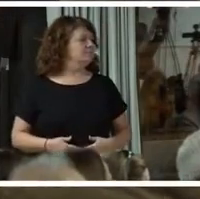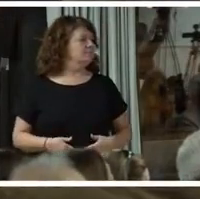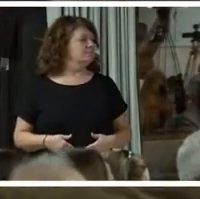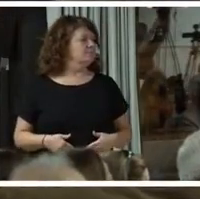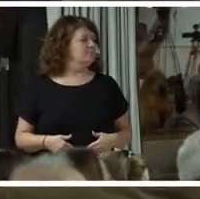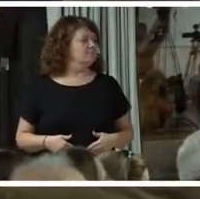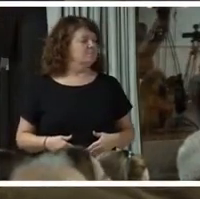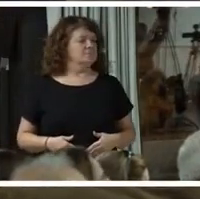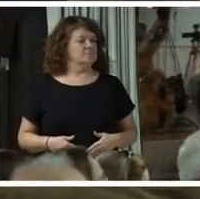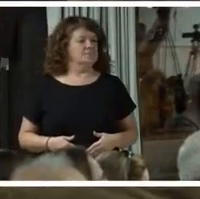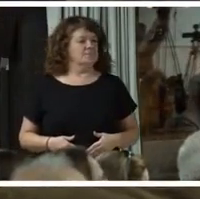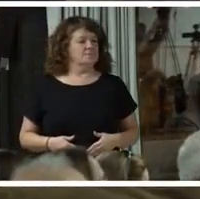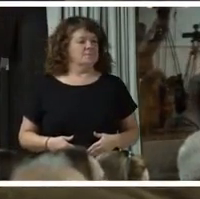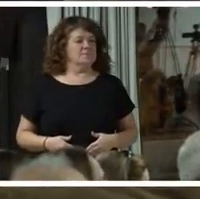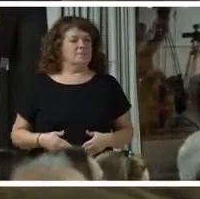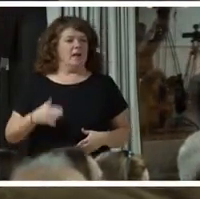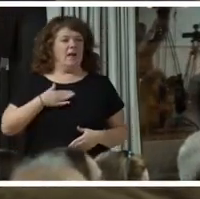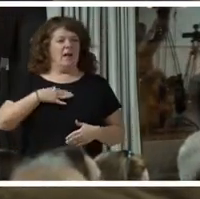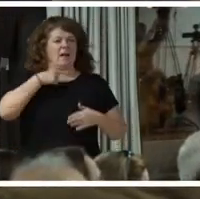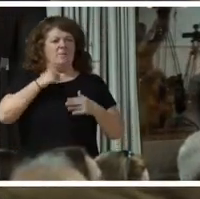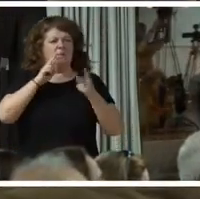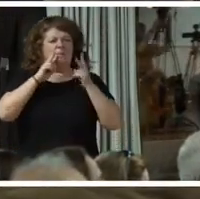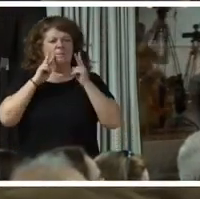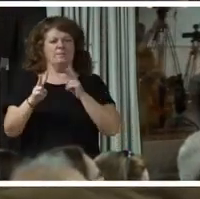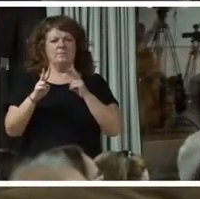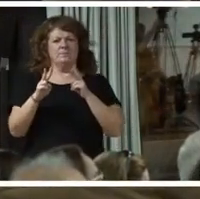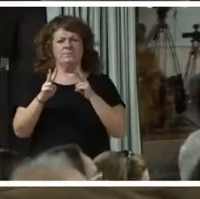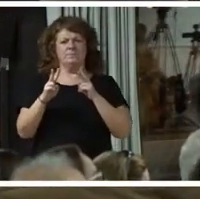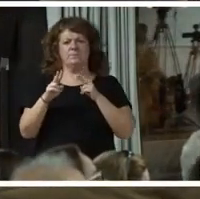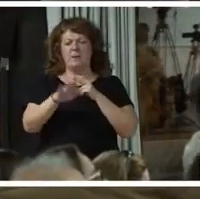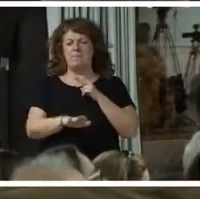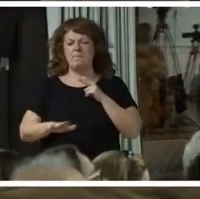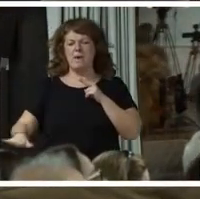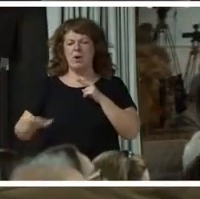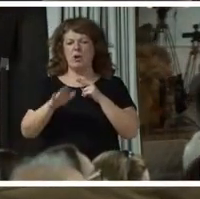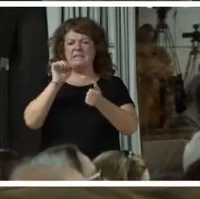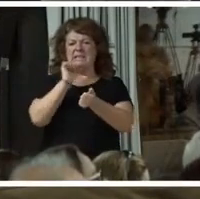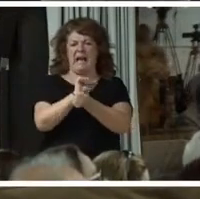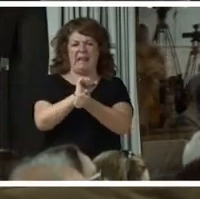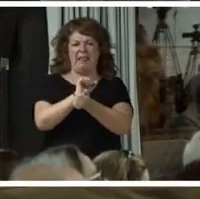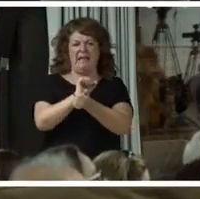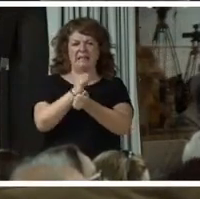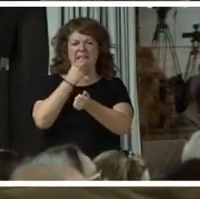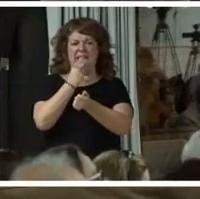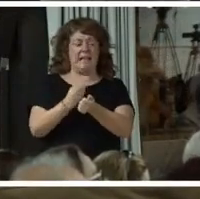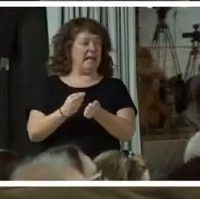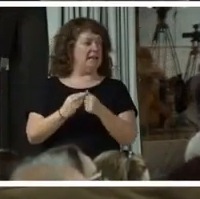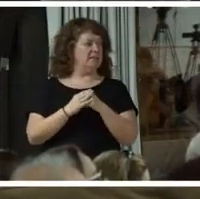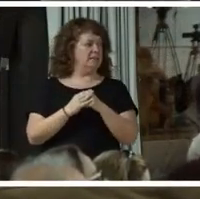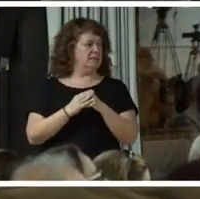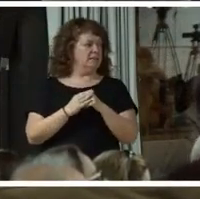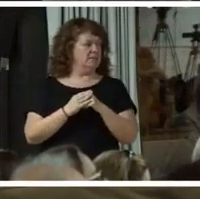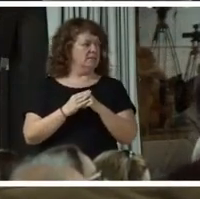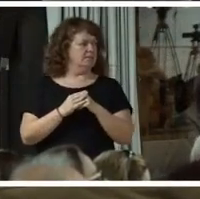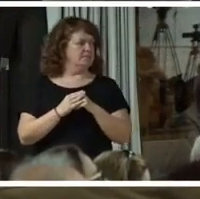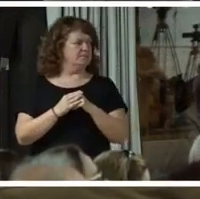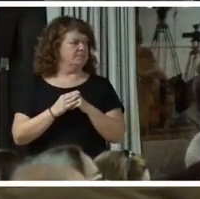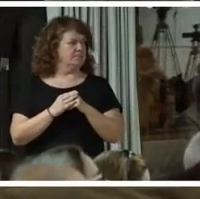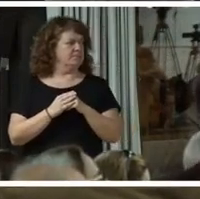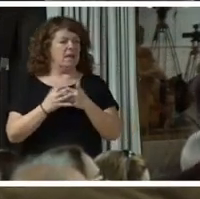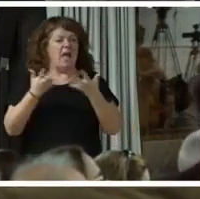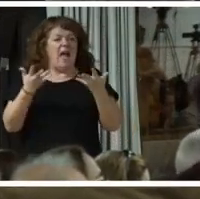a mí me gustaría empezar eh con la respuesta sobre los menores en las cárceles israelíes en la